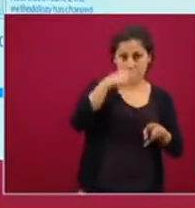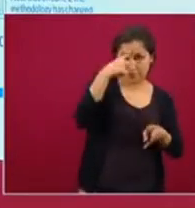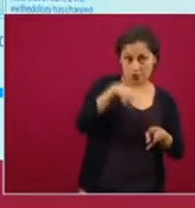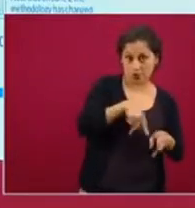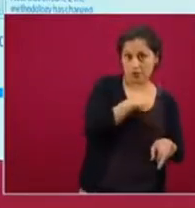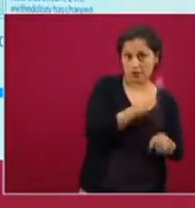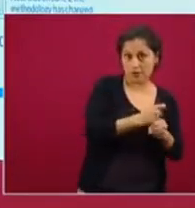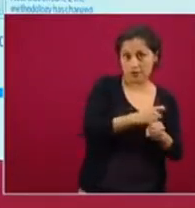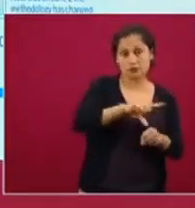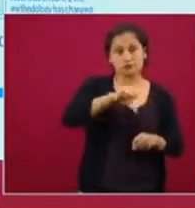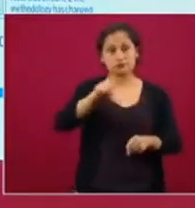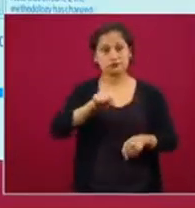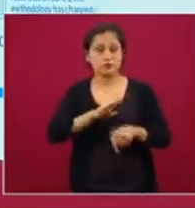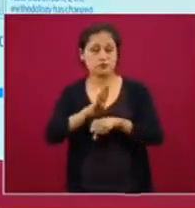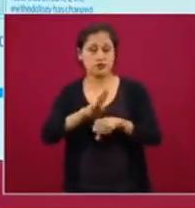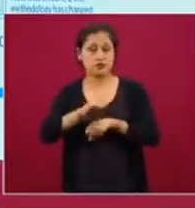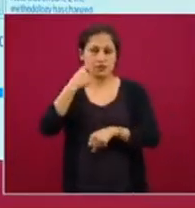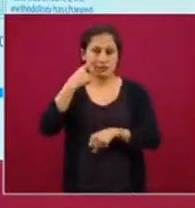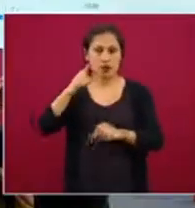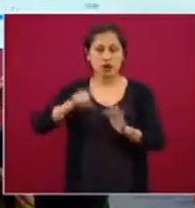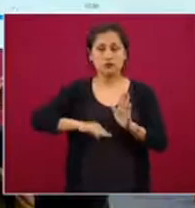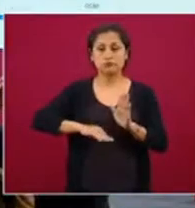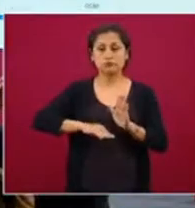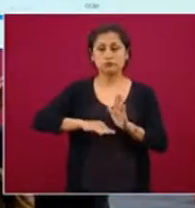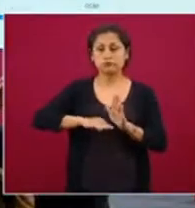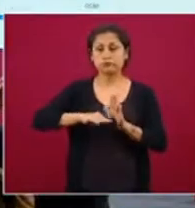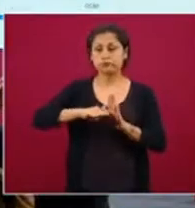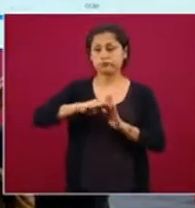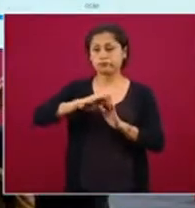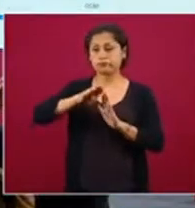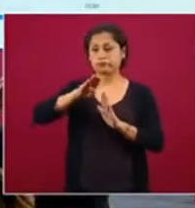y aquí va subiendo.